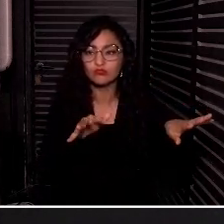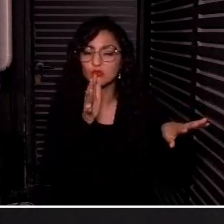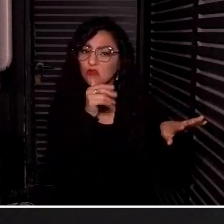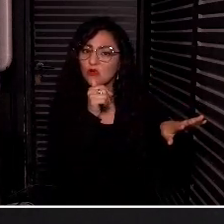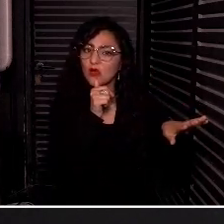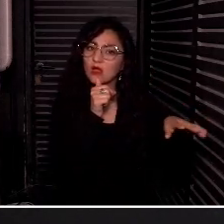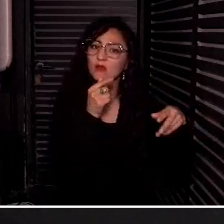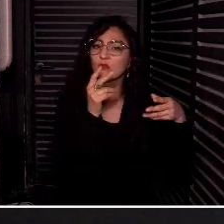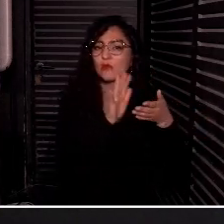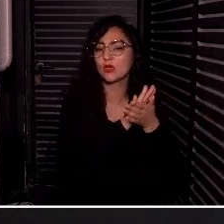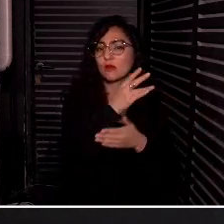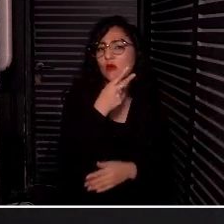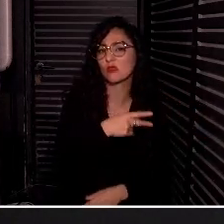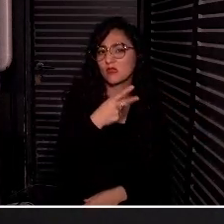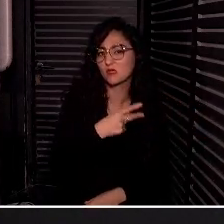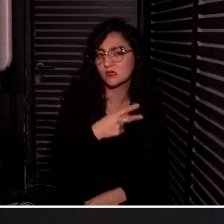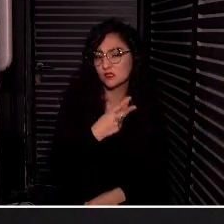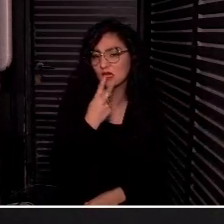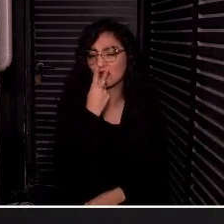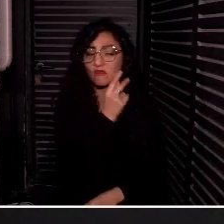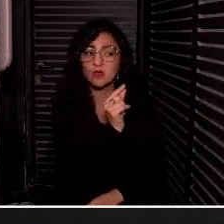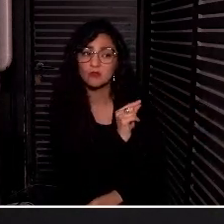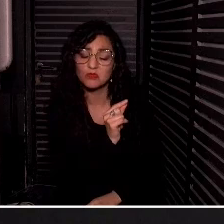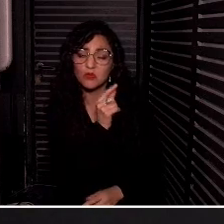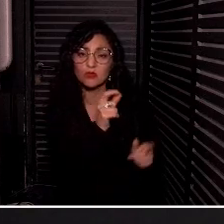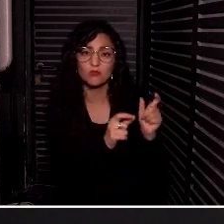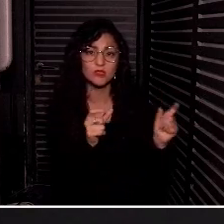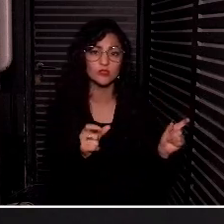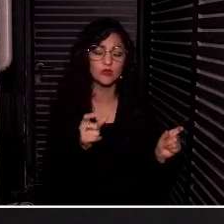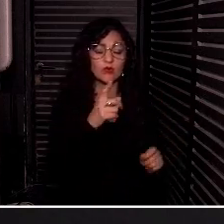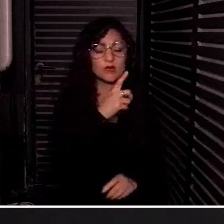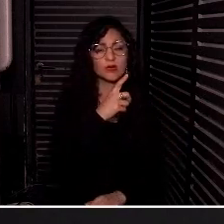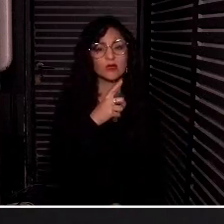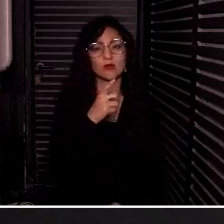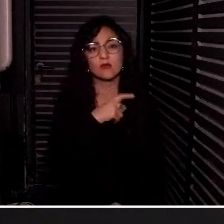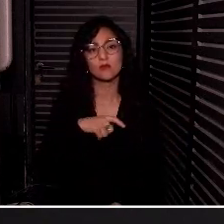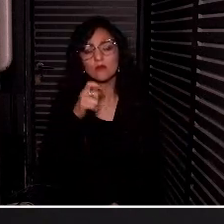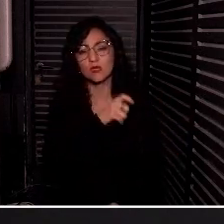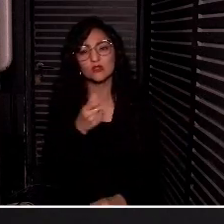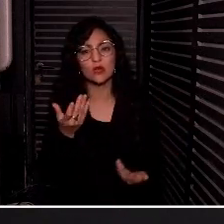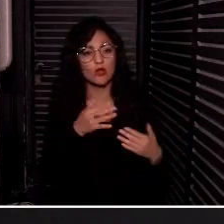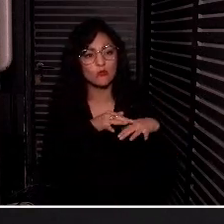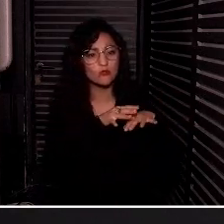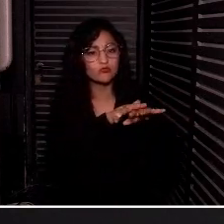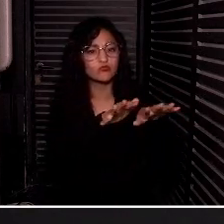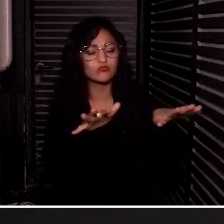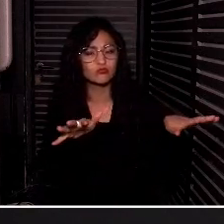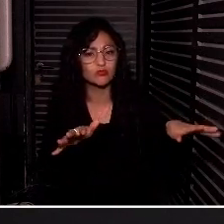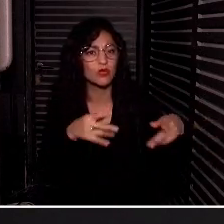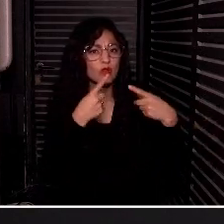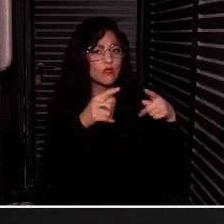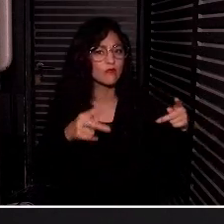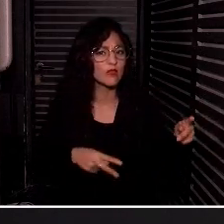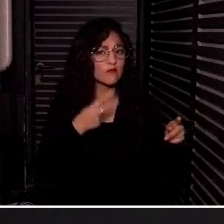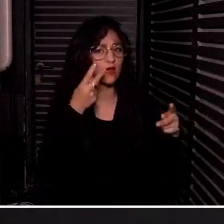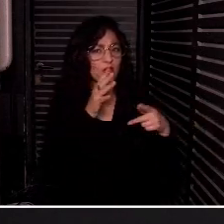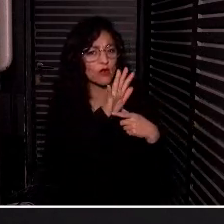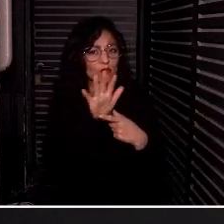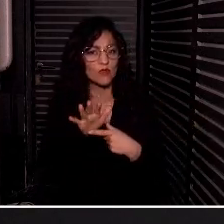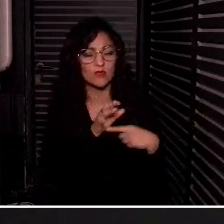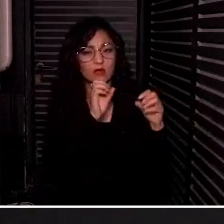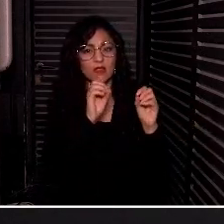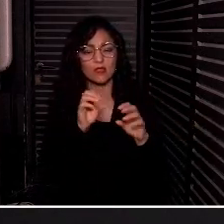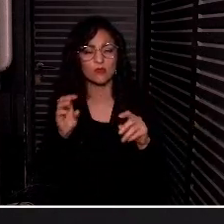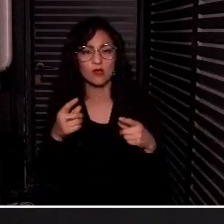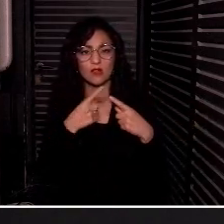finalmente no son vistos por nadie la forma en como decidimos eh influir el país promover los valores democráticos informar educar no